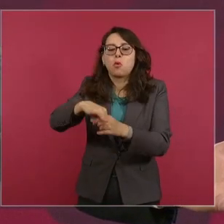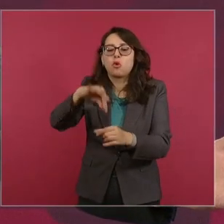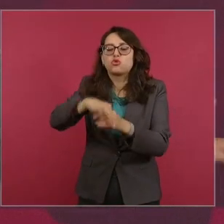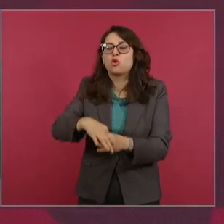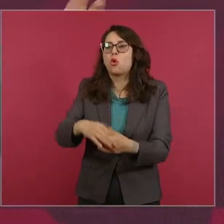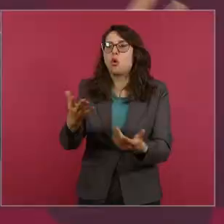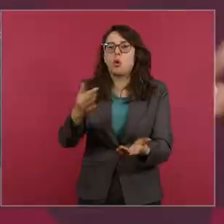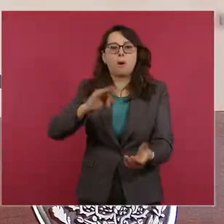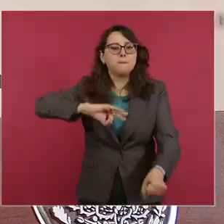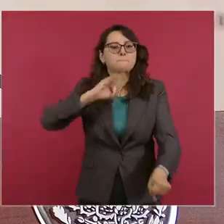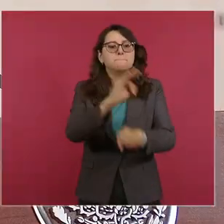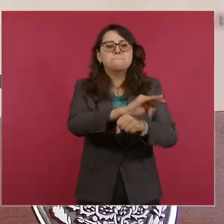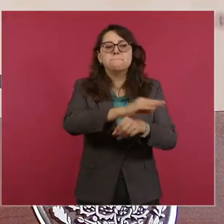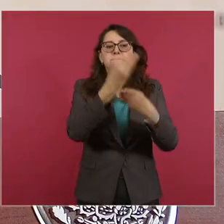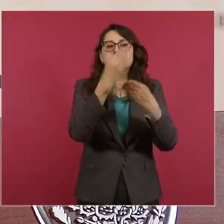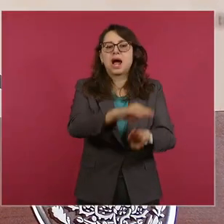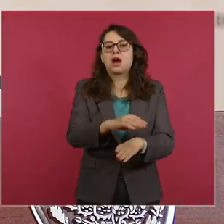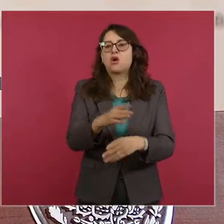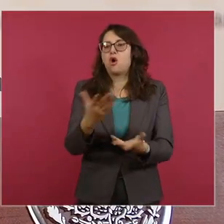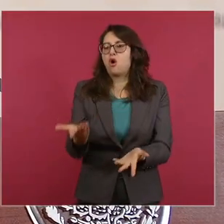lo del FOAPROA,